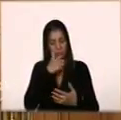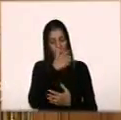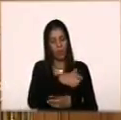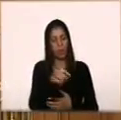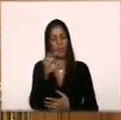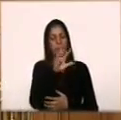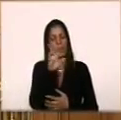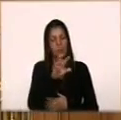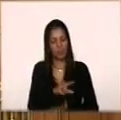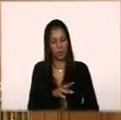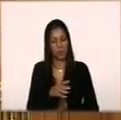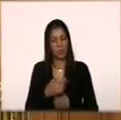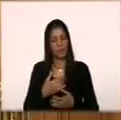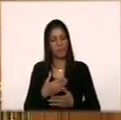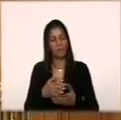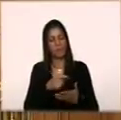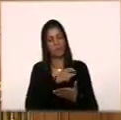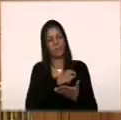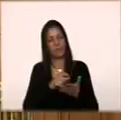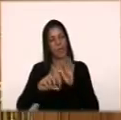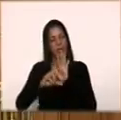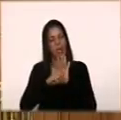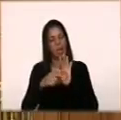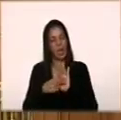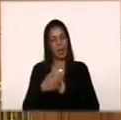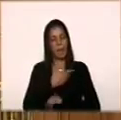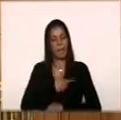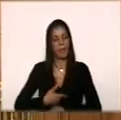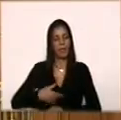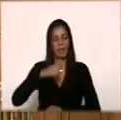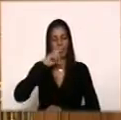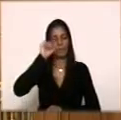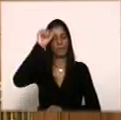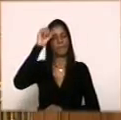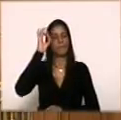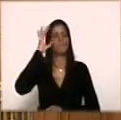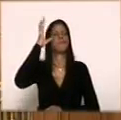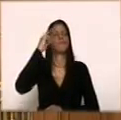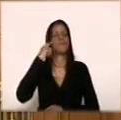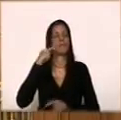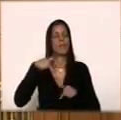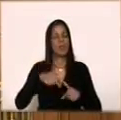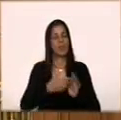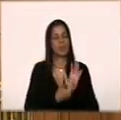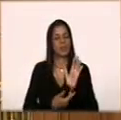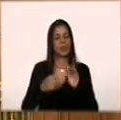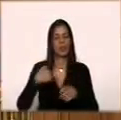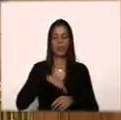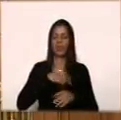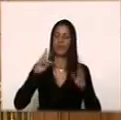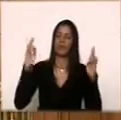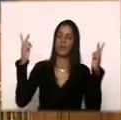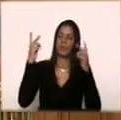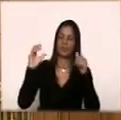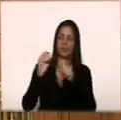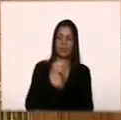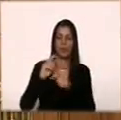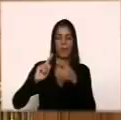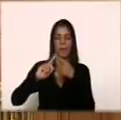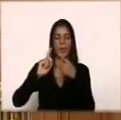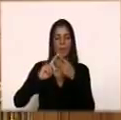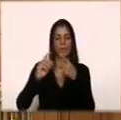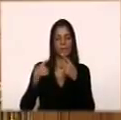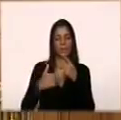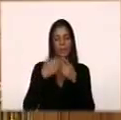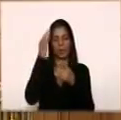venezolano, los instrumentos que el primer presidente chavista ha lanzado al ruedo para salir victorioso. El primero de ellos,